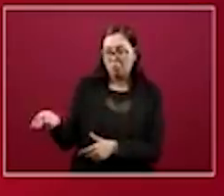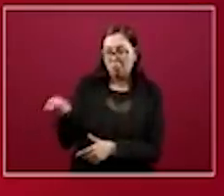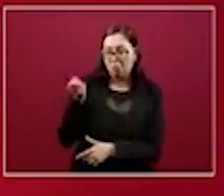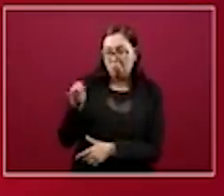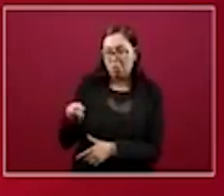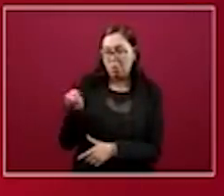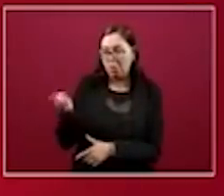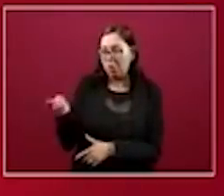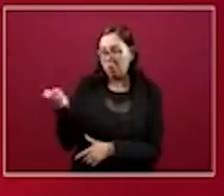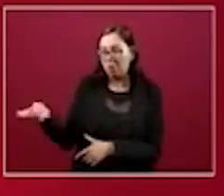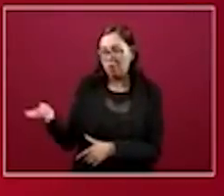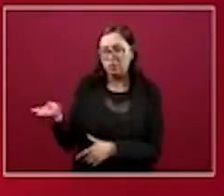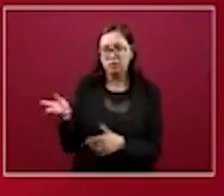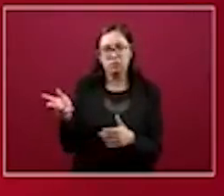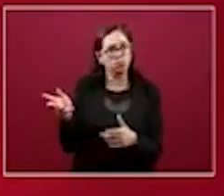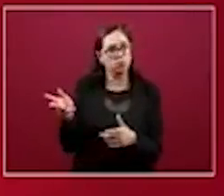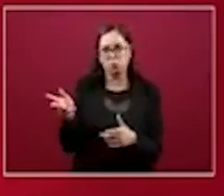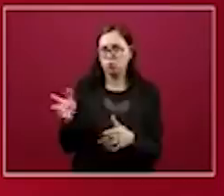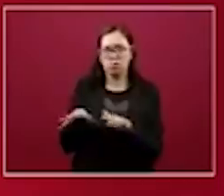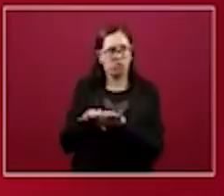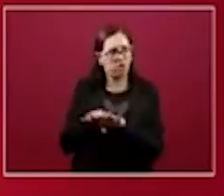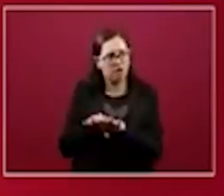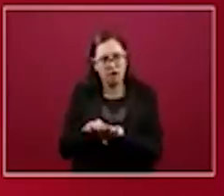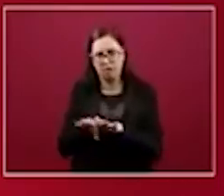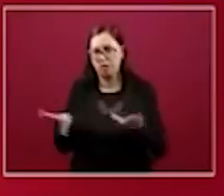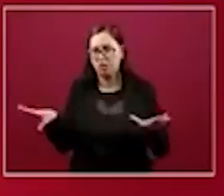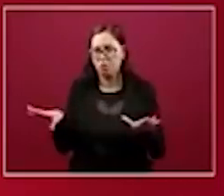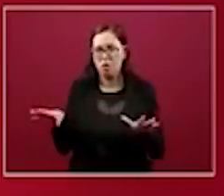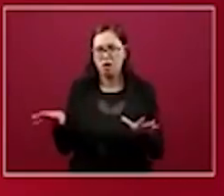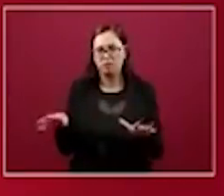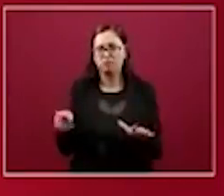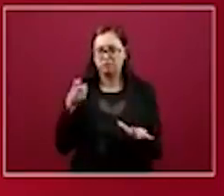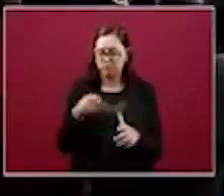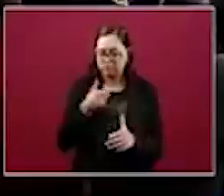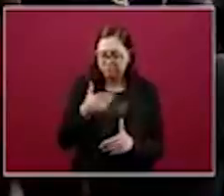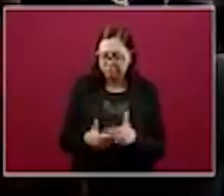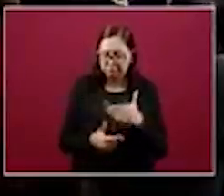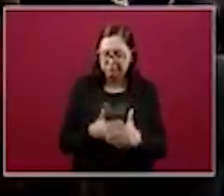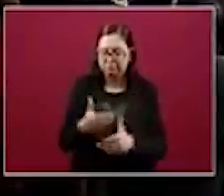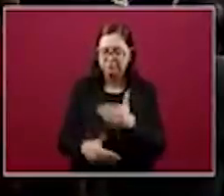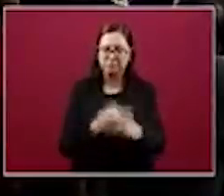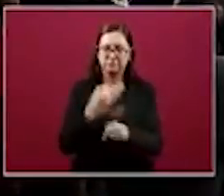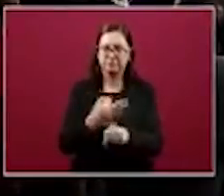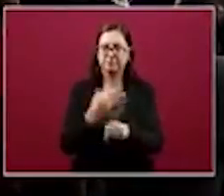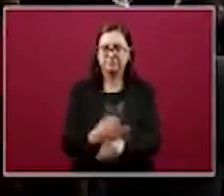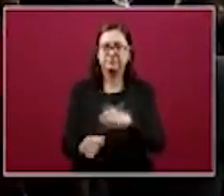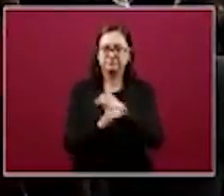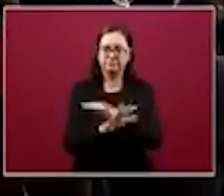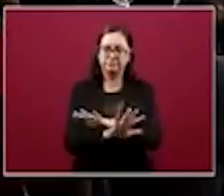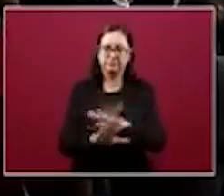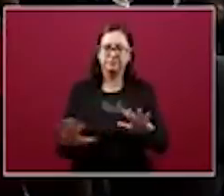privilegiados, preferentes. Ese es el proceso, por eso la información que estamos dando. ¿Sí?